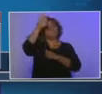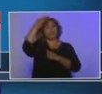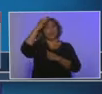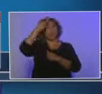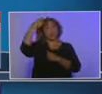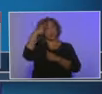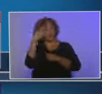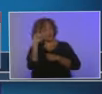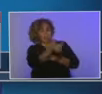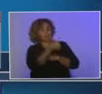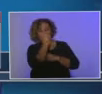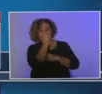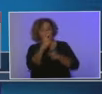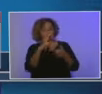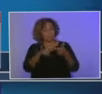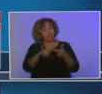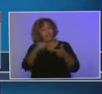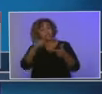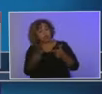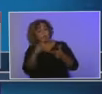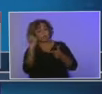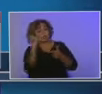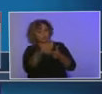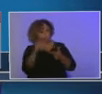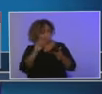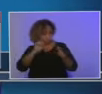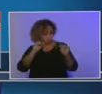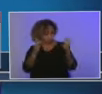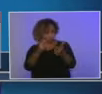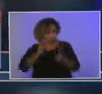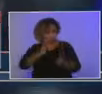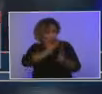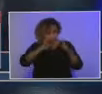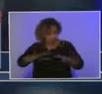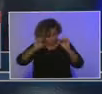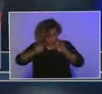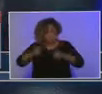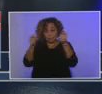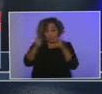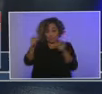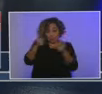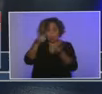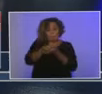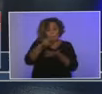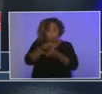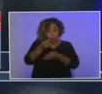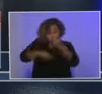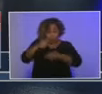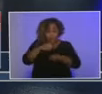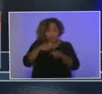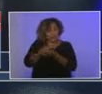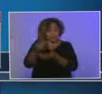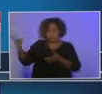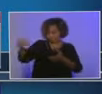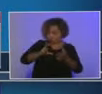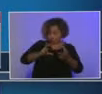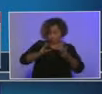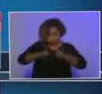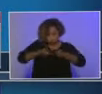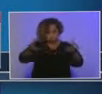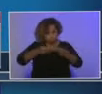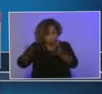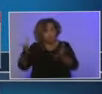Primera pregunta. Y la segunda, ¿tienen todos los alcaldes de Puerto Rico la capacidad administrativa para manejar apropiadamente esos fondos y pasar